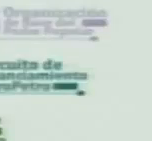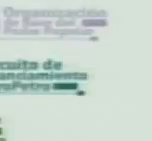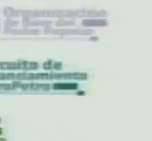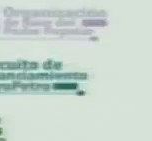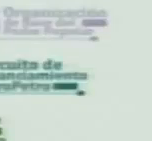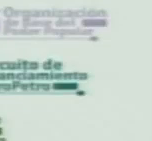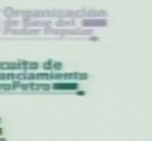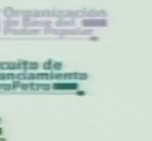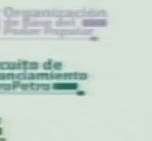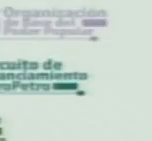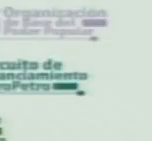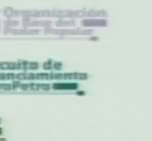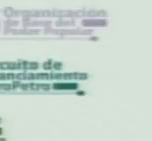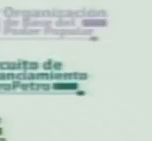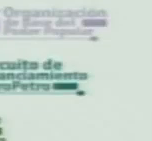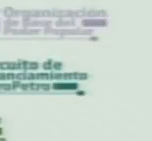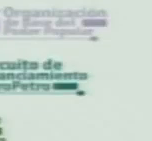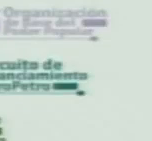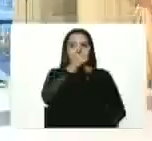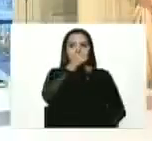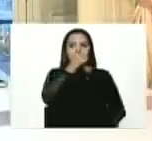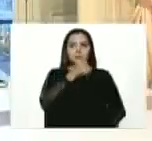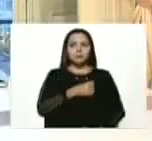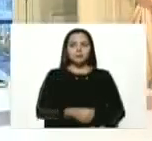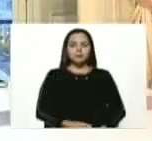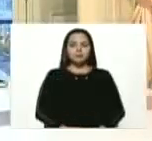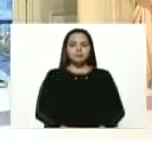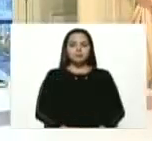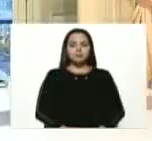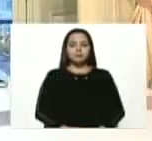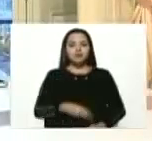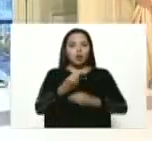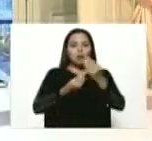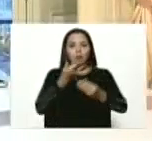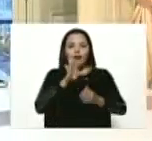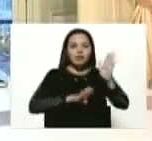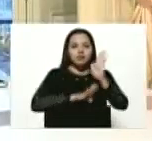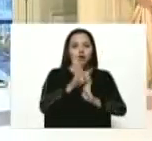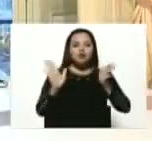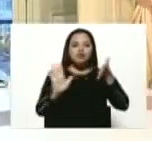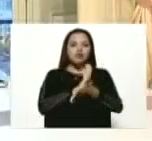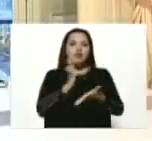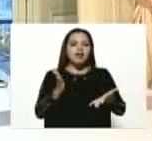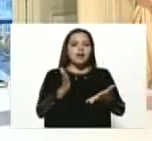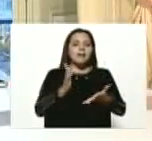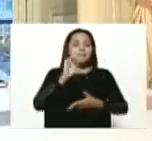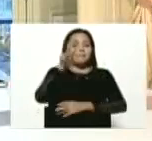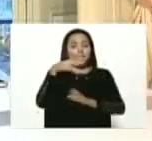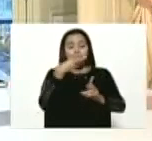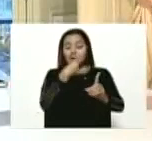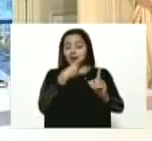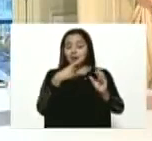Agropetro. Agropetro, ay, cómo estamos avanzando. Hay cosas que no se pueden decir.